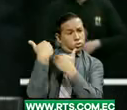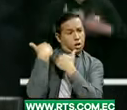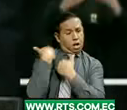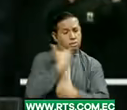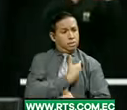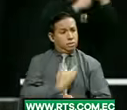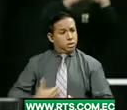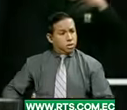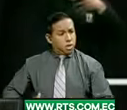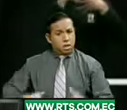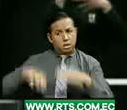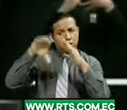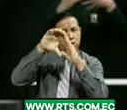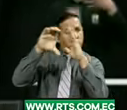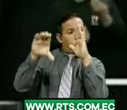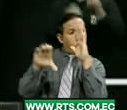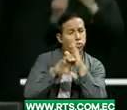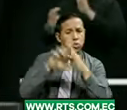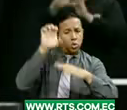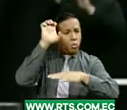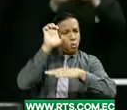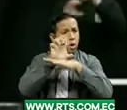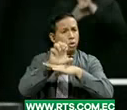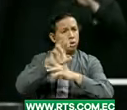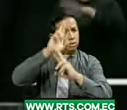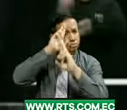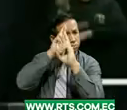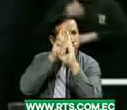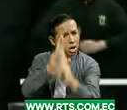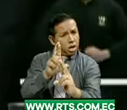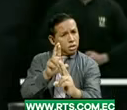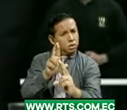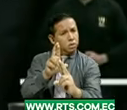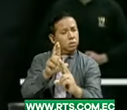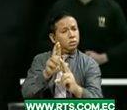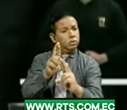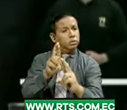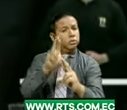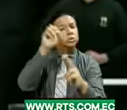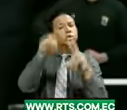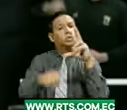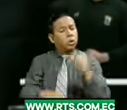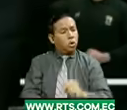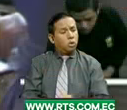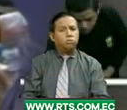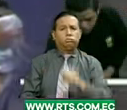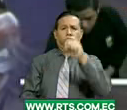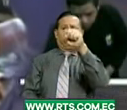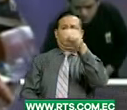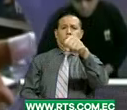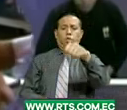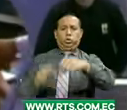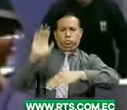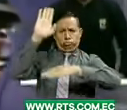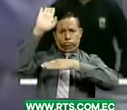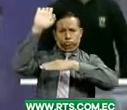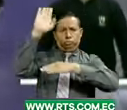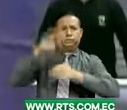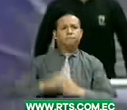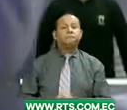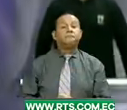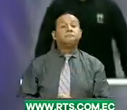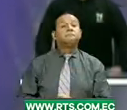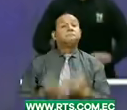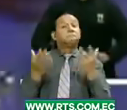otorgadas por la Constitución de la República y la ley? Sí, juro. Esos fueron los momentos en los